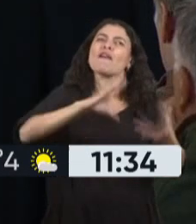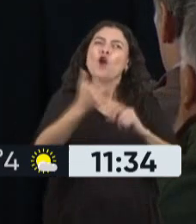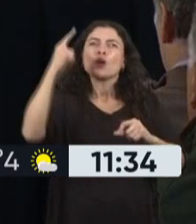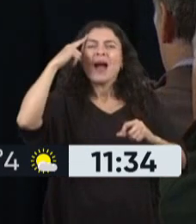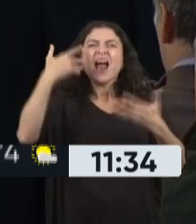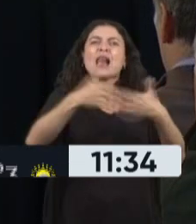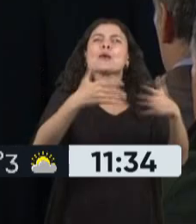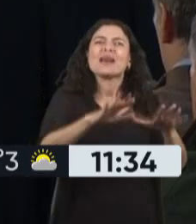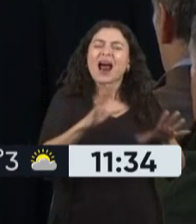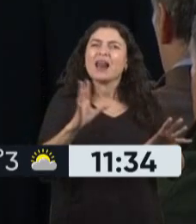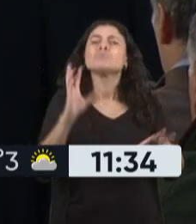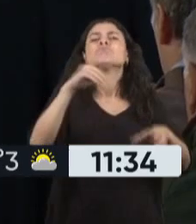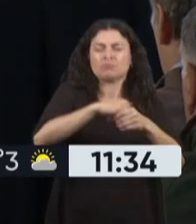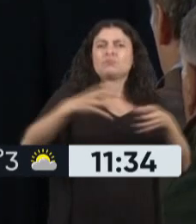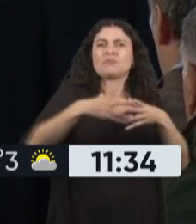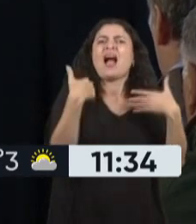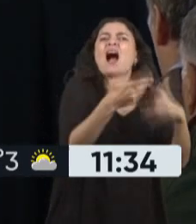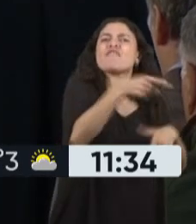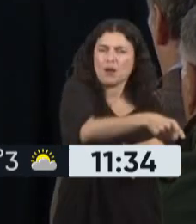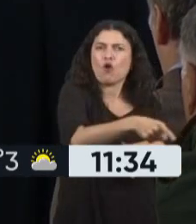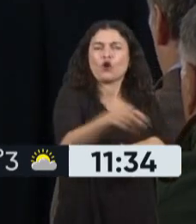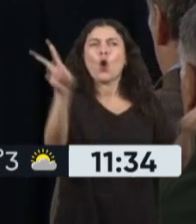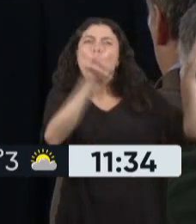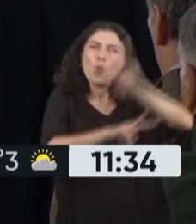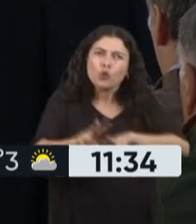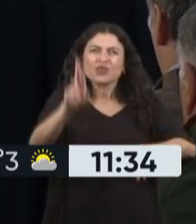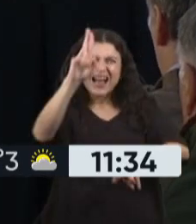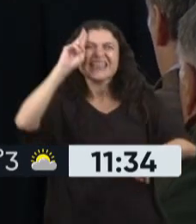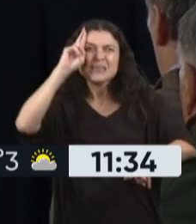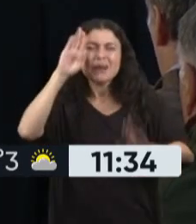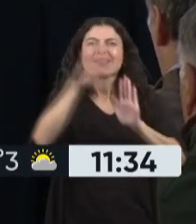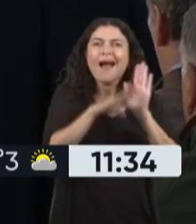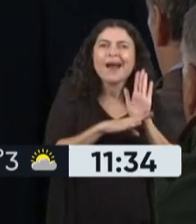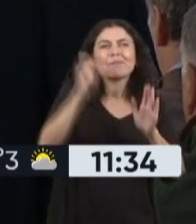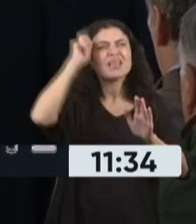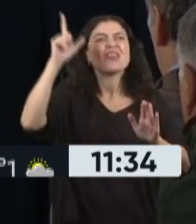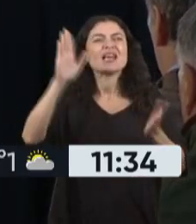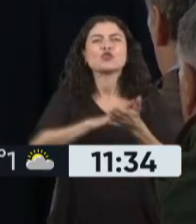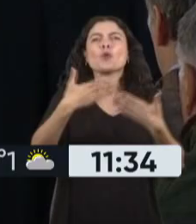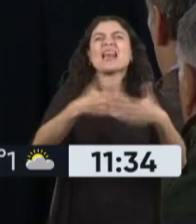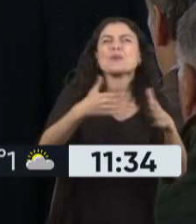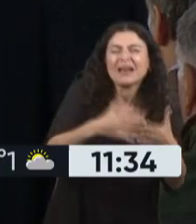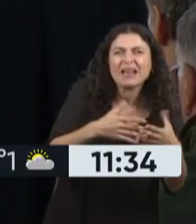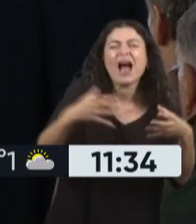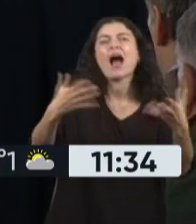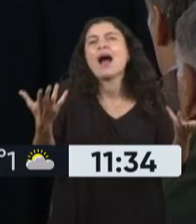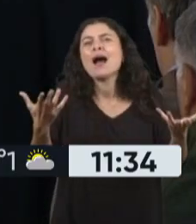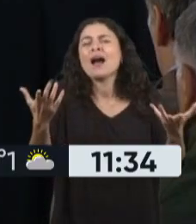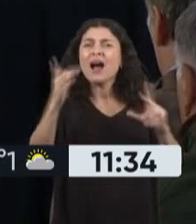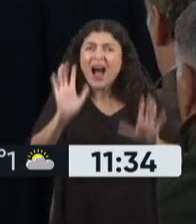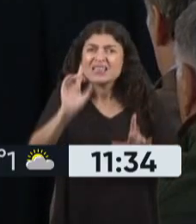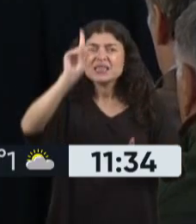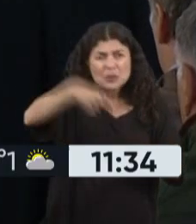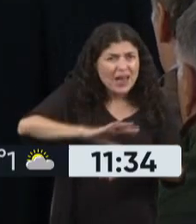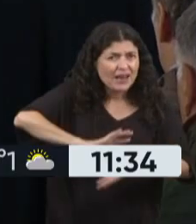para adelante. Claramente, abrazar las ideas de la libertad le termina con el curro a un montón